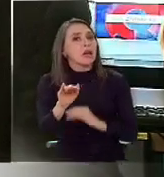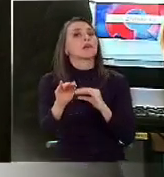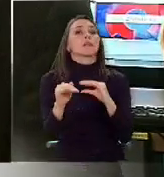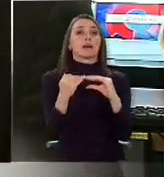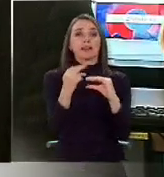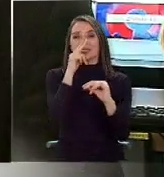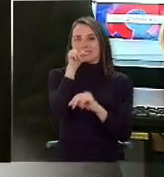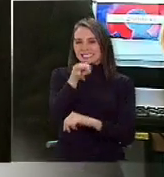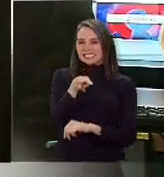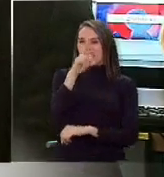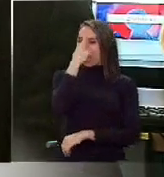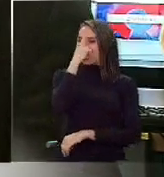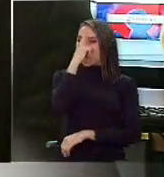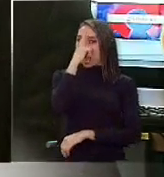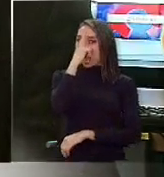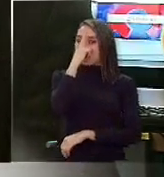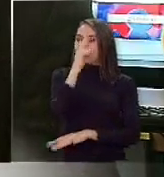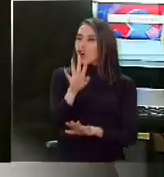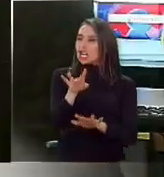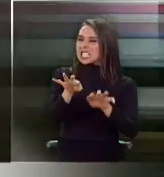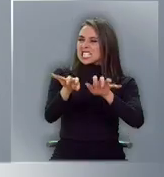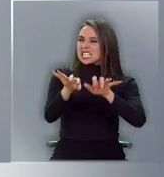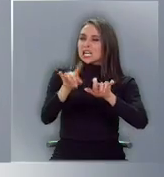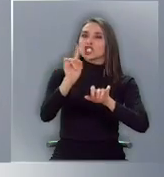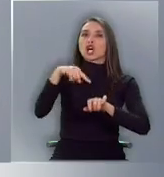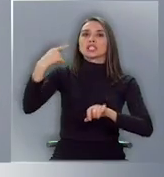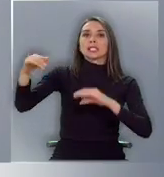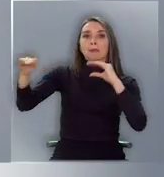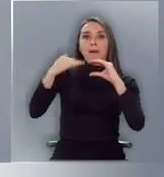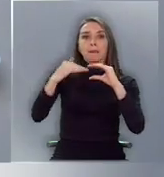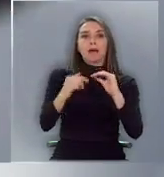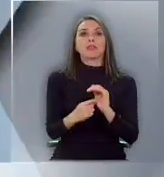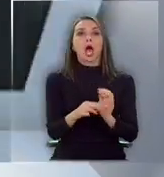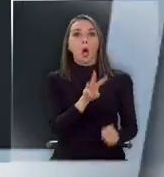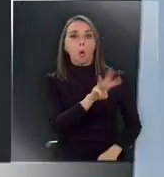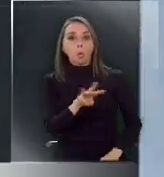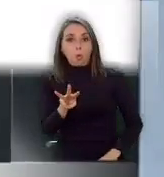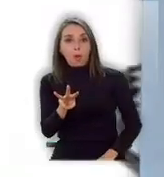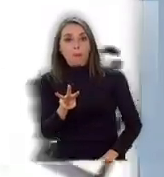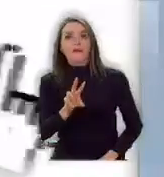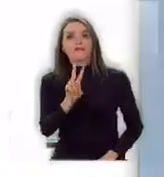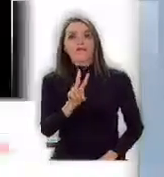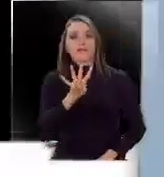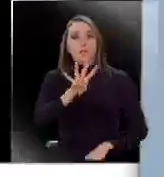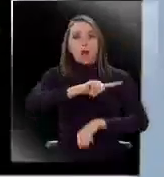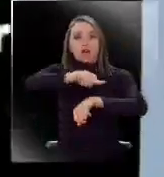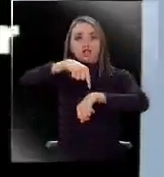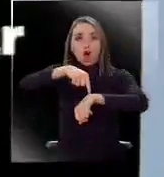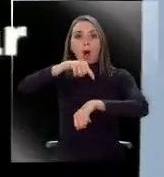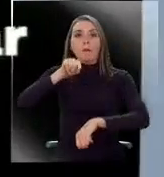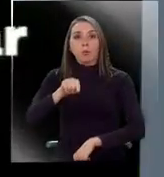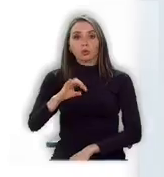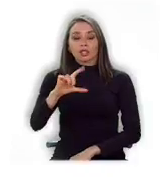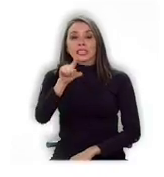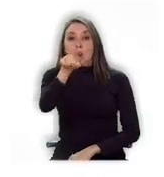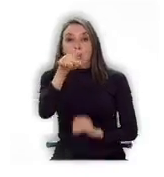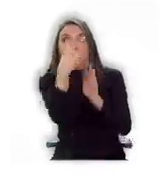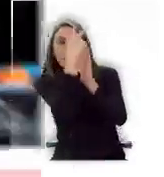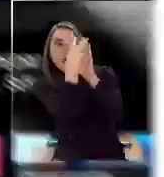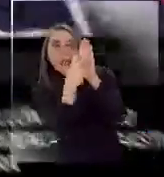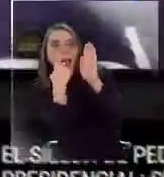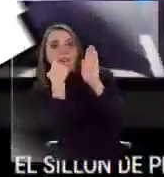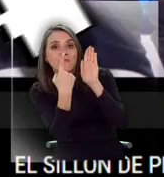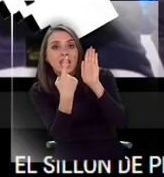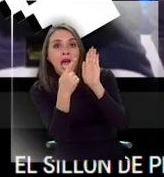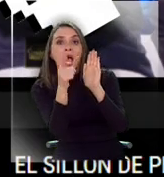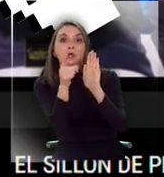que parezca extraño, que no sea habitual. En nuestro portal de noticias 24horas.cl, usted podrá revisar si